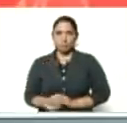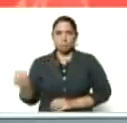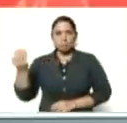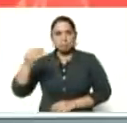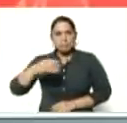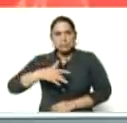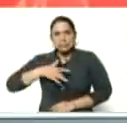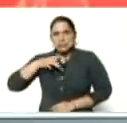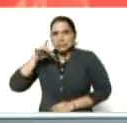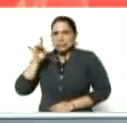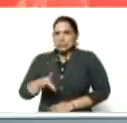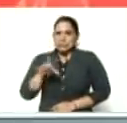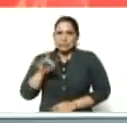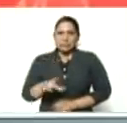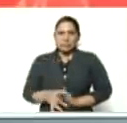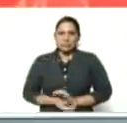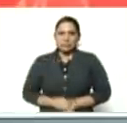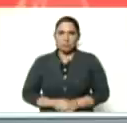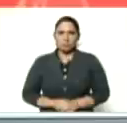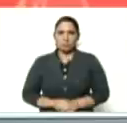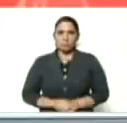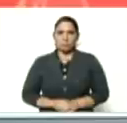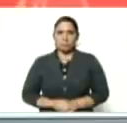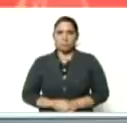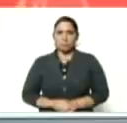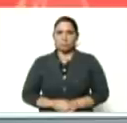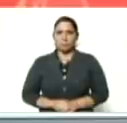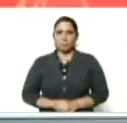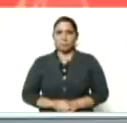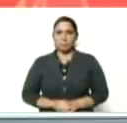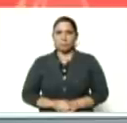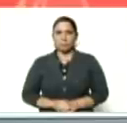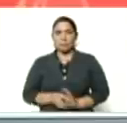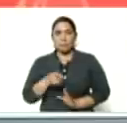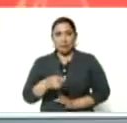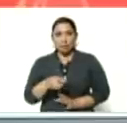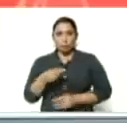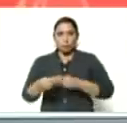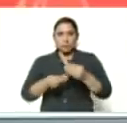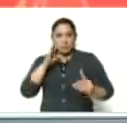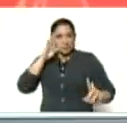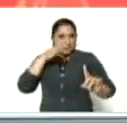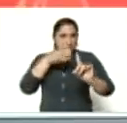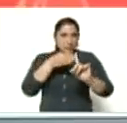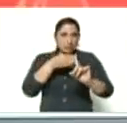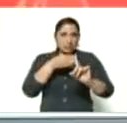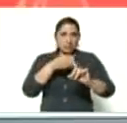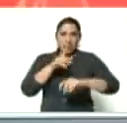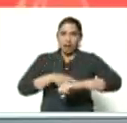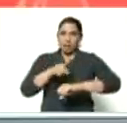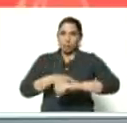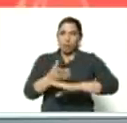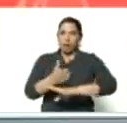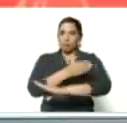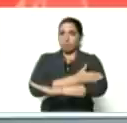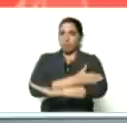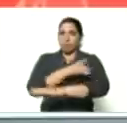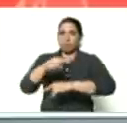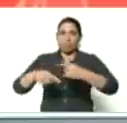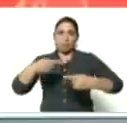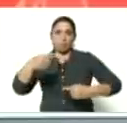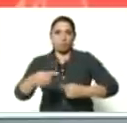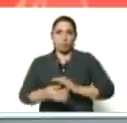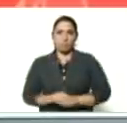doloroso que marcó una época en un antes y en un después,